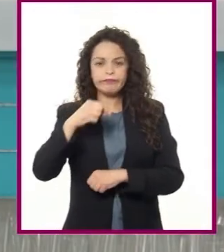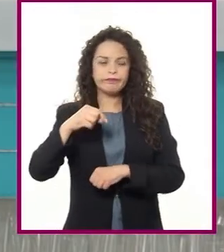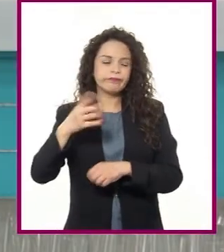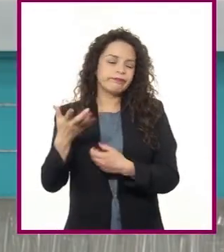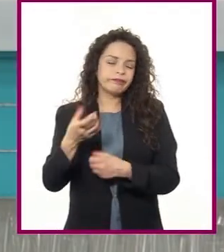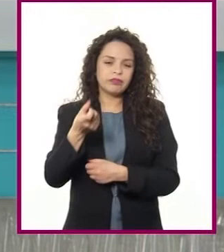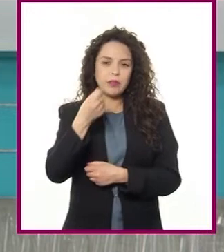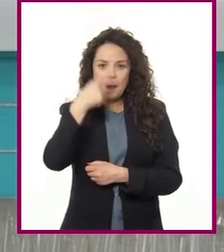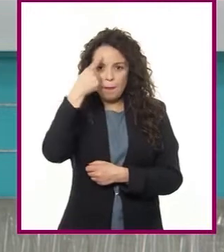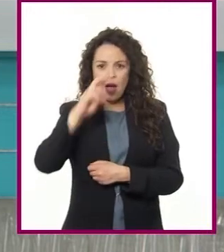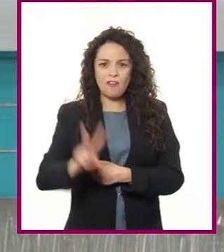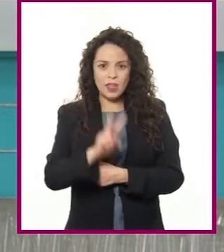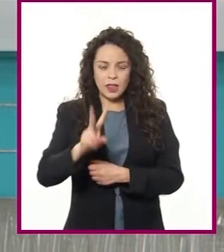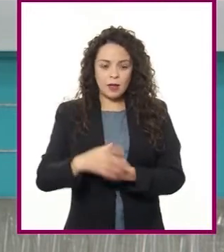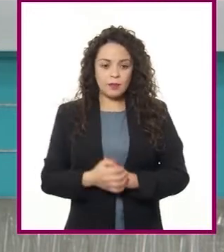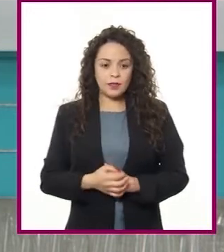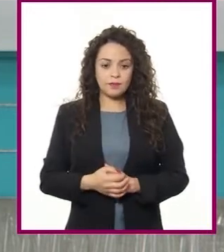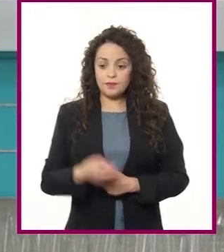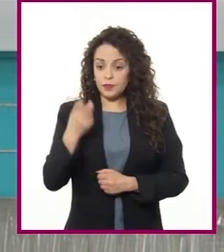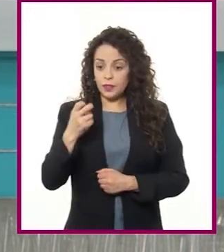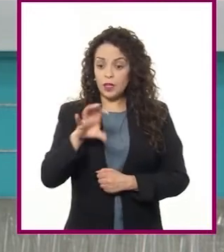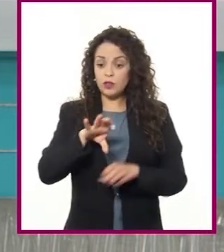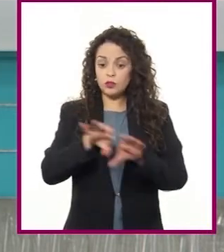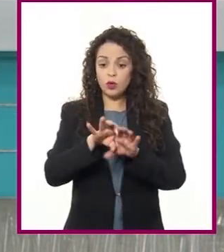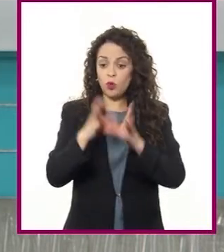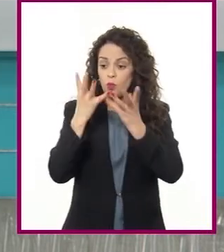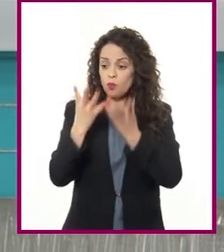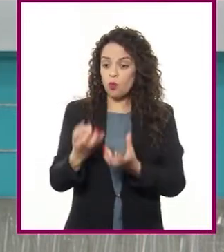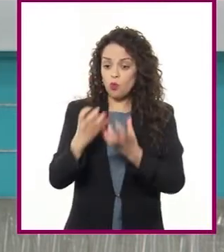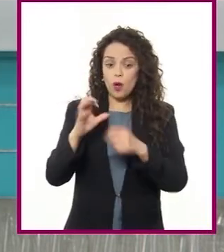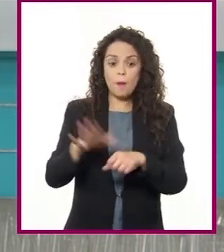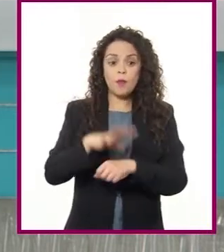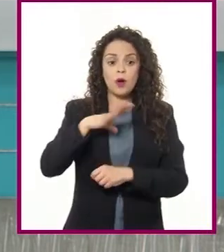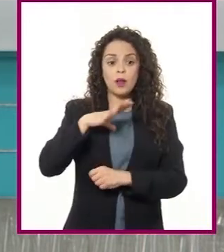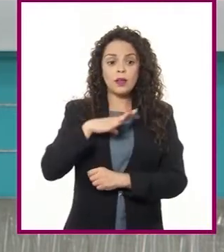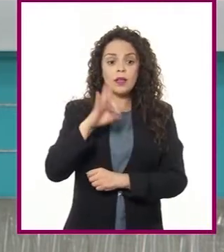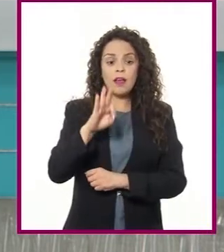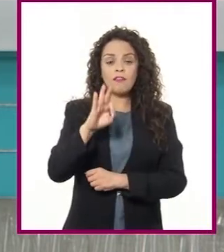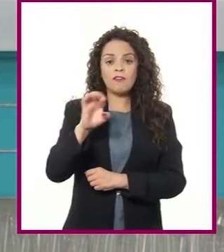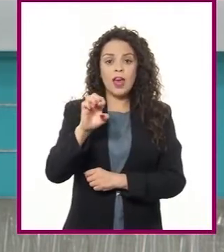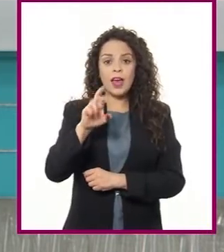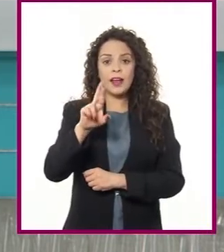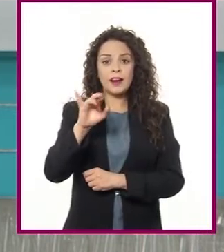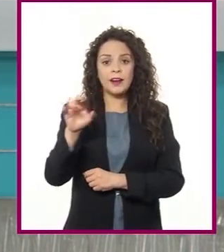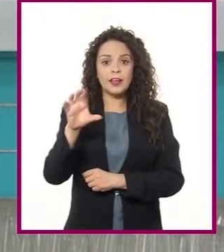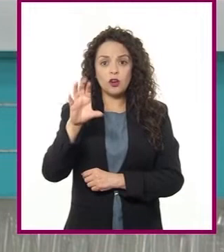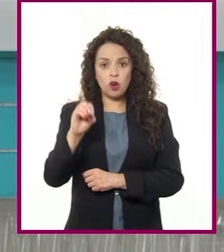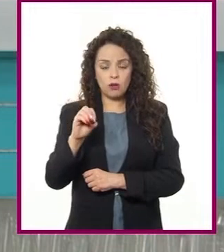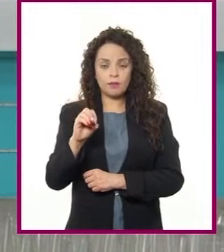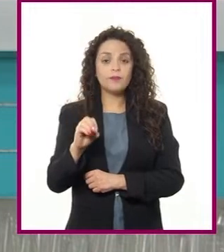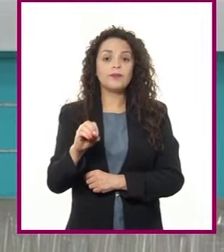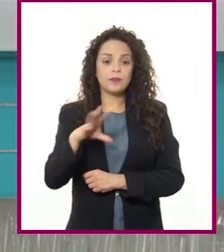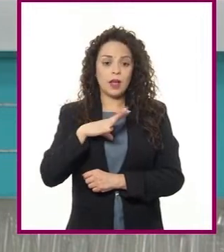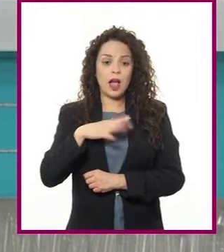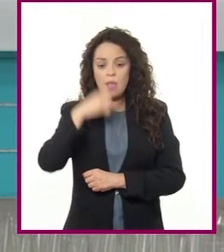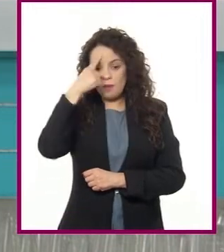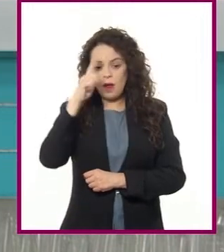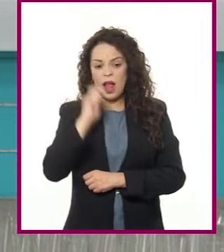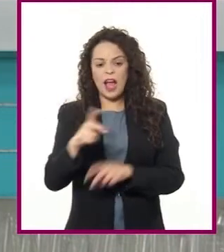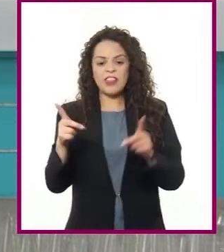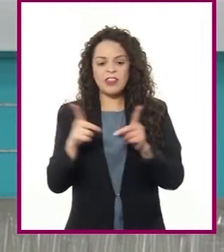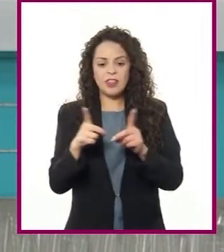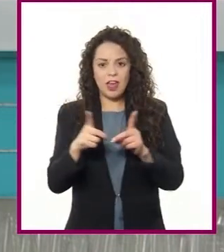absorción es pobre debido a que se encuentra en forma de complejos férricos poco solubles y es regulada por factores dietéticos.